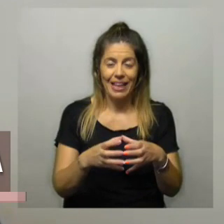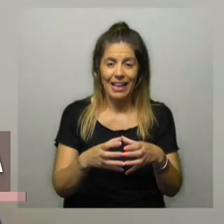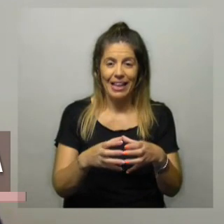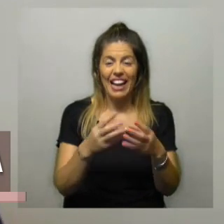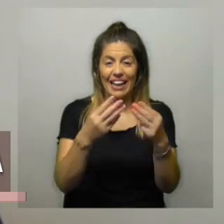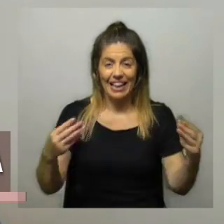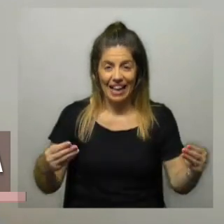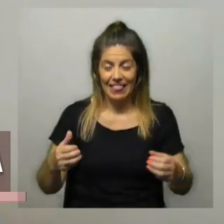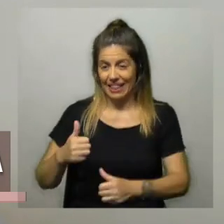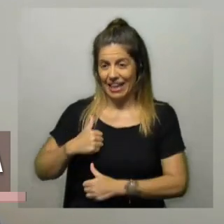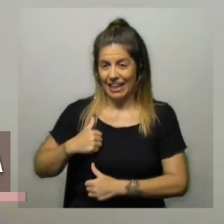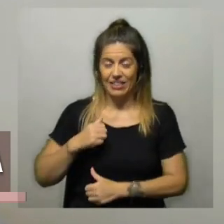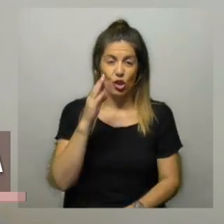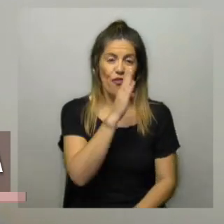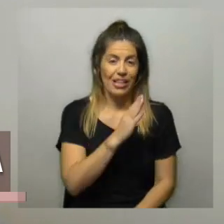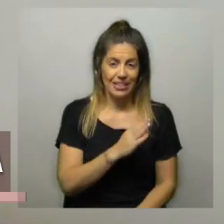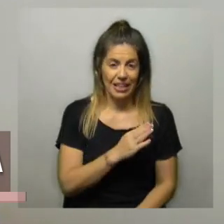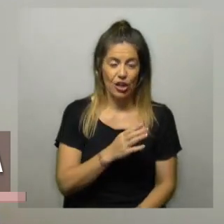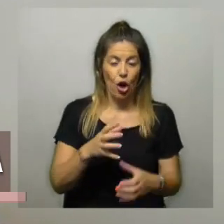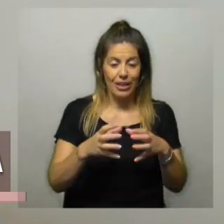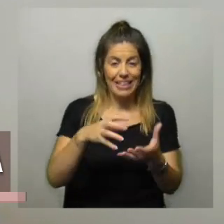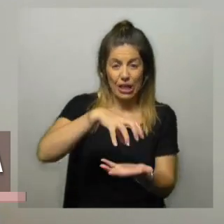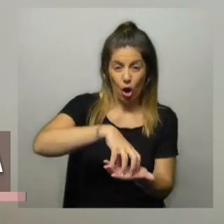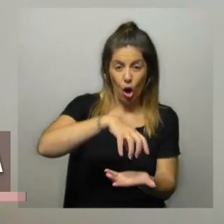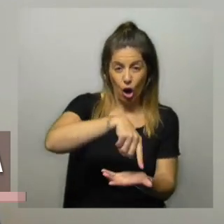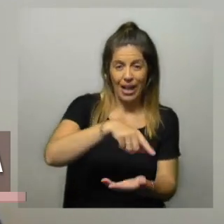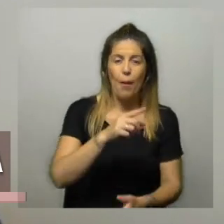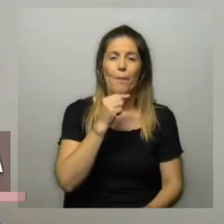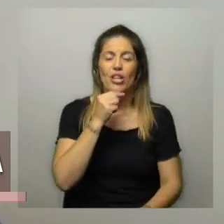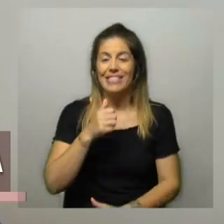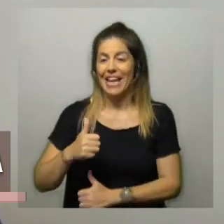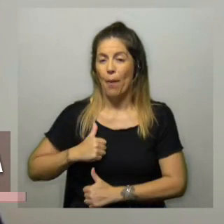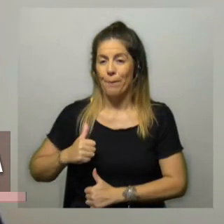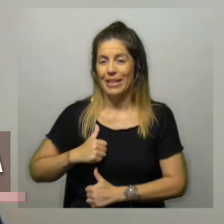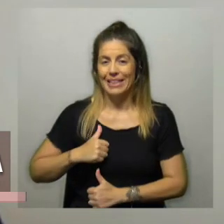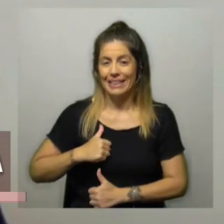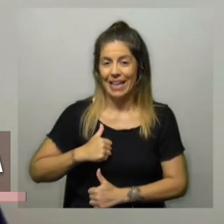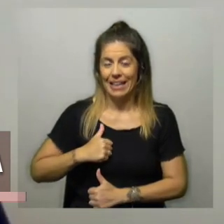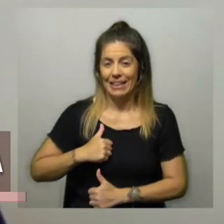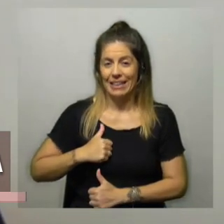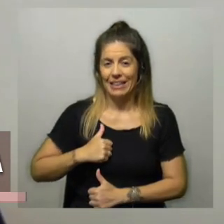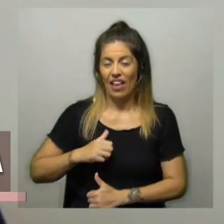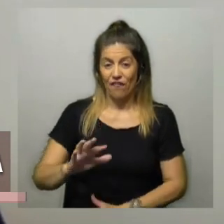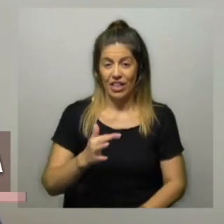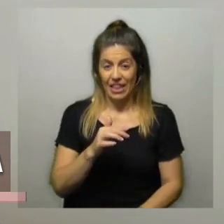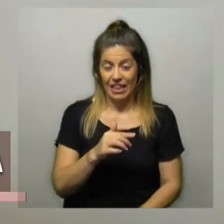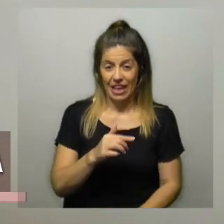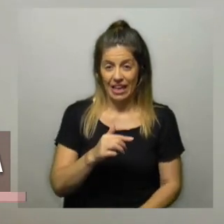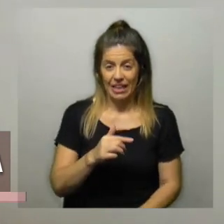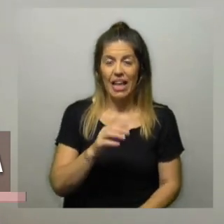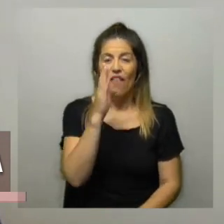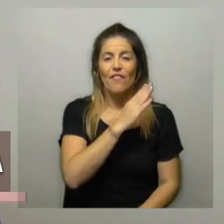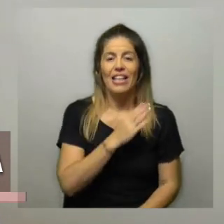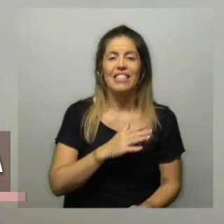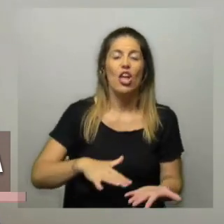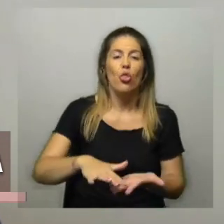brasilero, ¿no? A donde queda el comando conjunto. En ese local, la policía militar del Distrito Federal, o sea, recordemos que Brasil está dentro de un